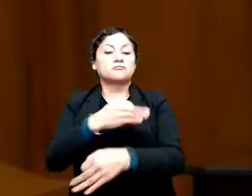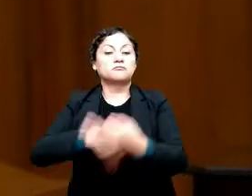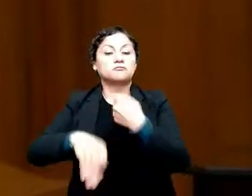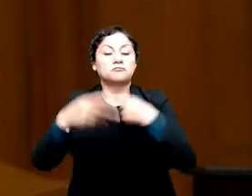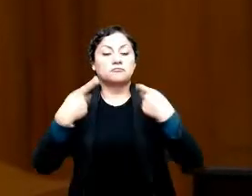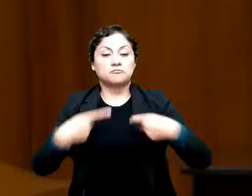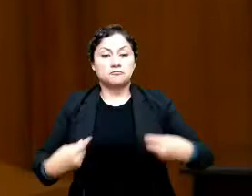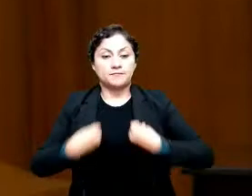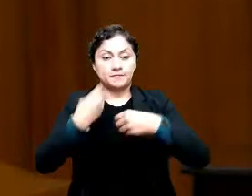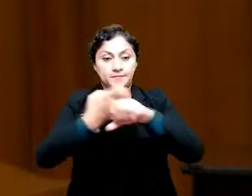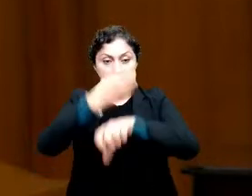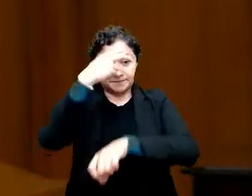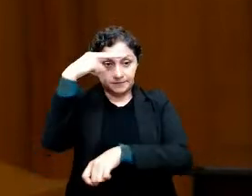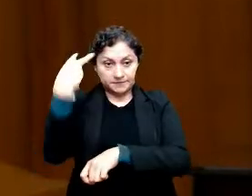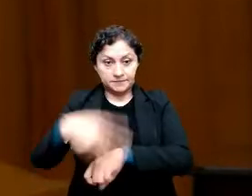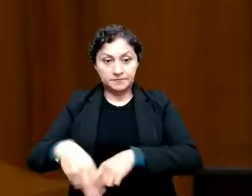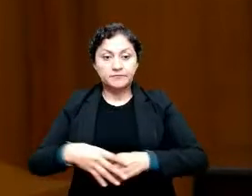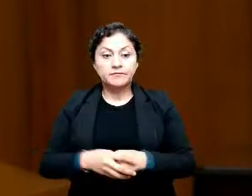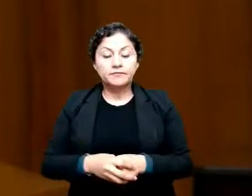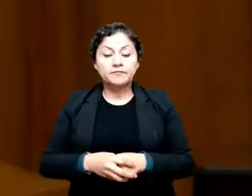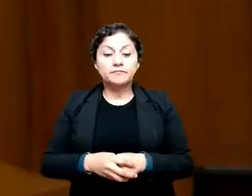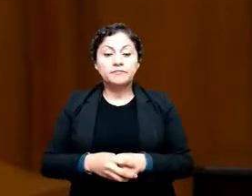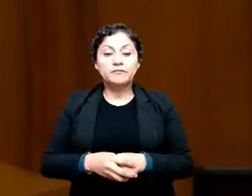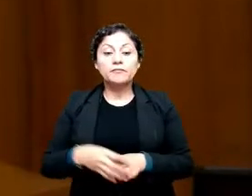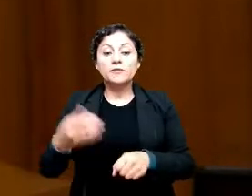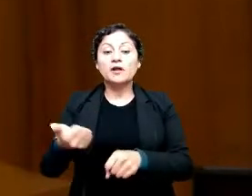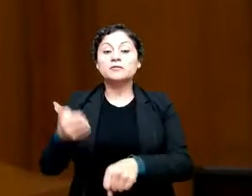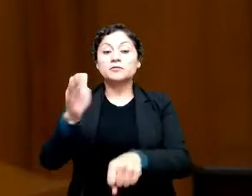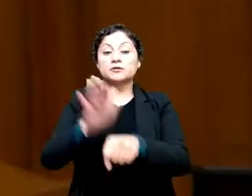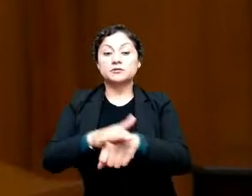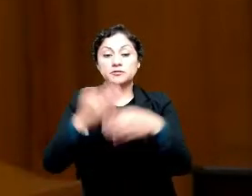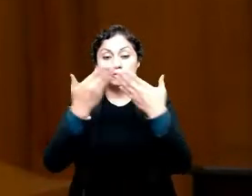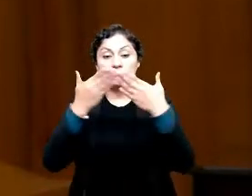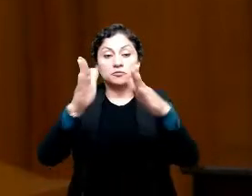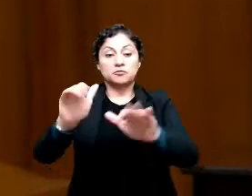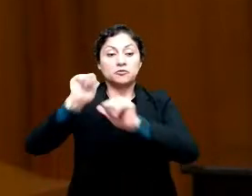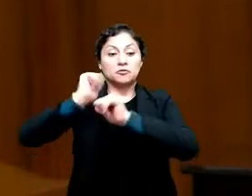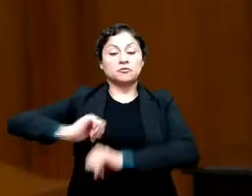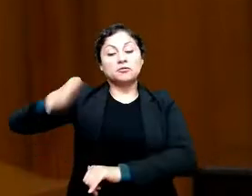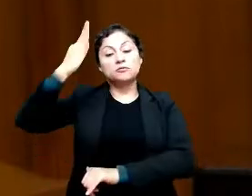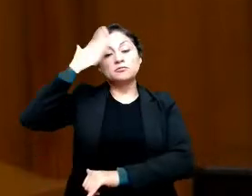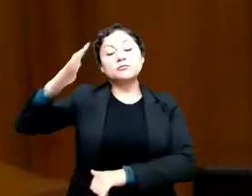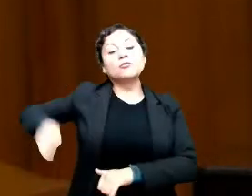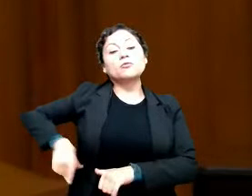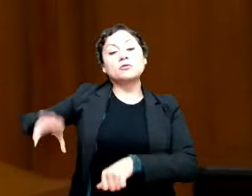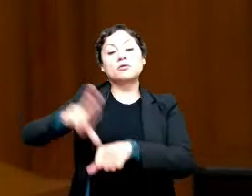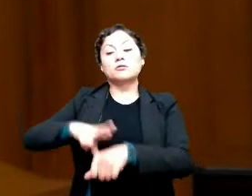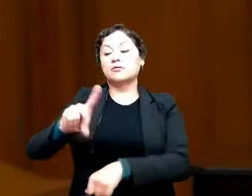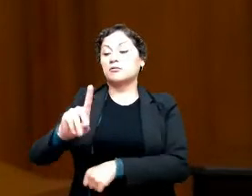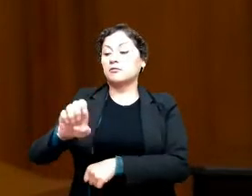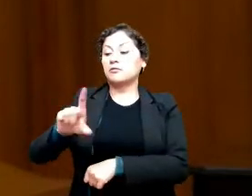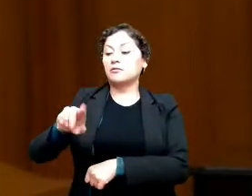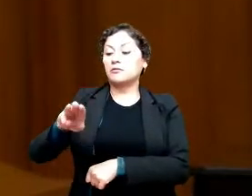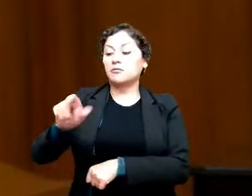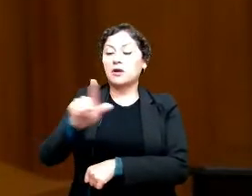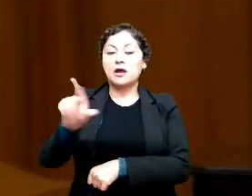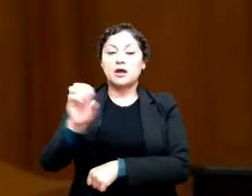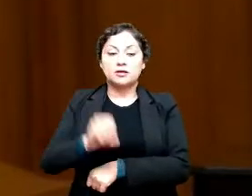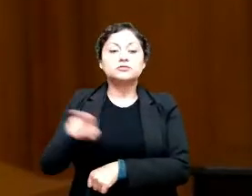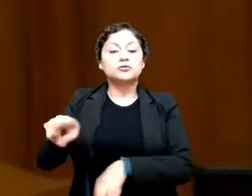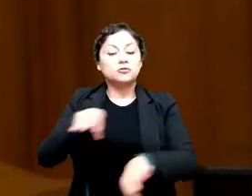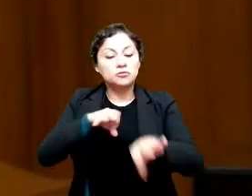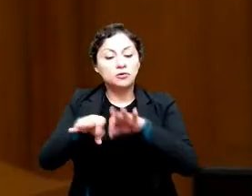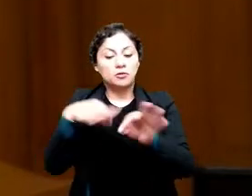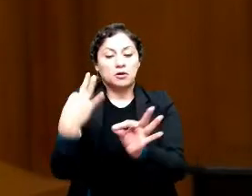mexiquenses. La administración pública que encabeza el señor gobernador del Mazo actúa con